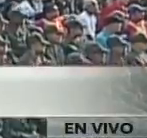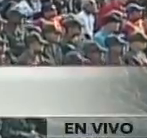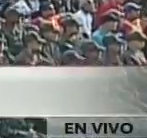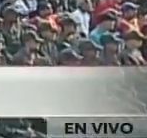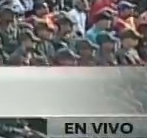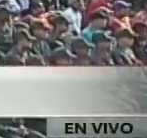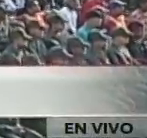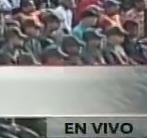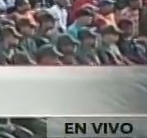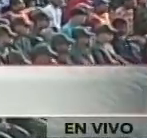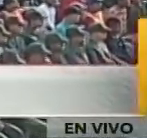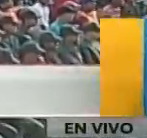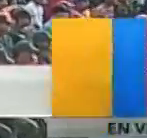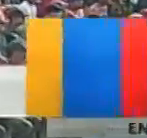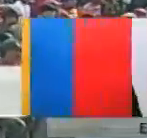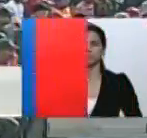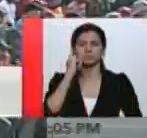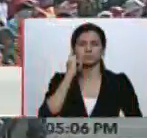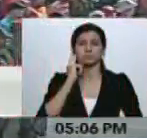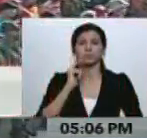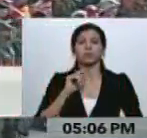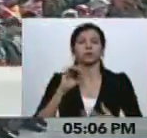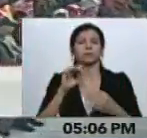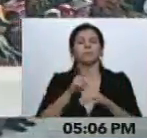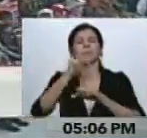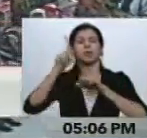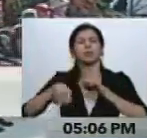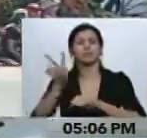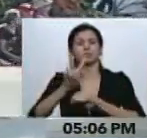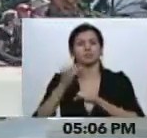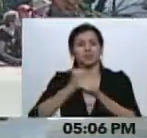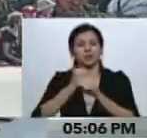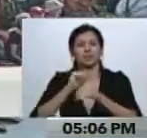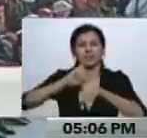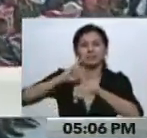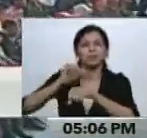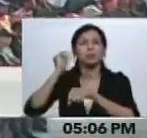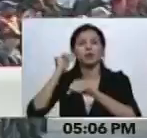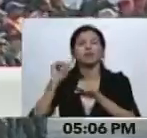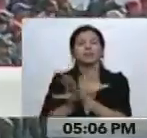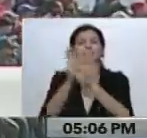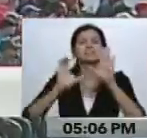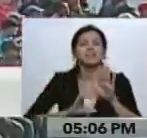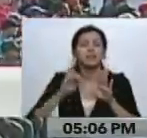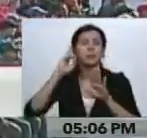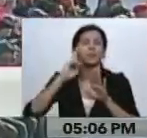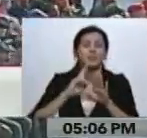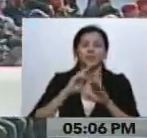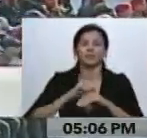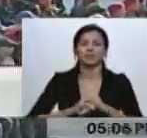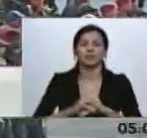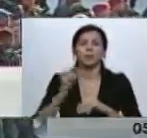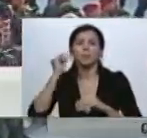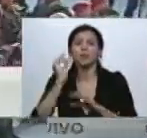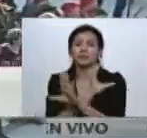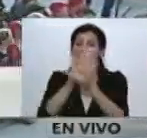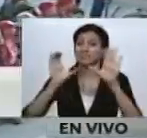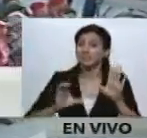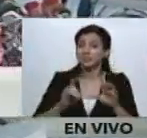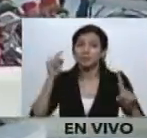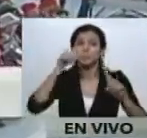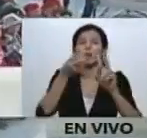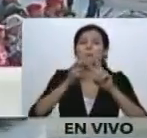Perteneciente a la Unión Evangélica Pentecostal Venezolana, trabajando con mujeres cristianas bolivarianas, mujeres cristianas por la